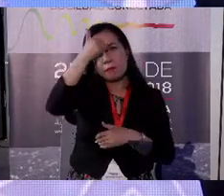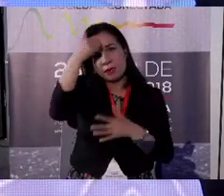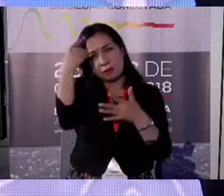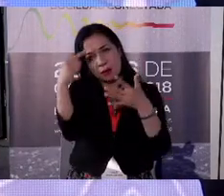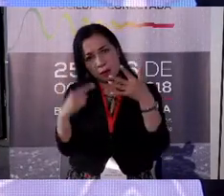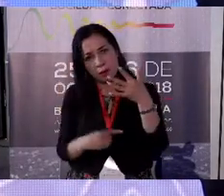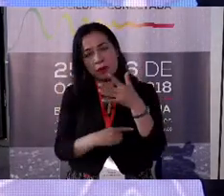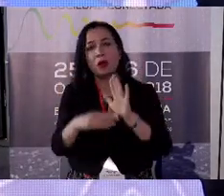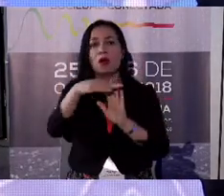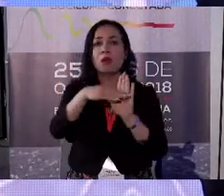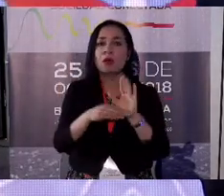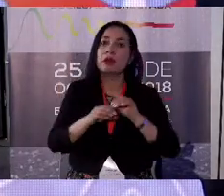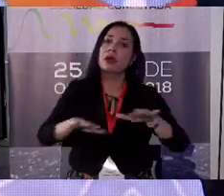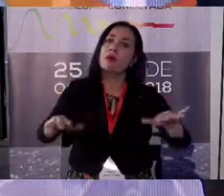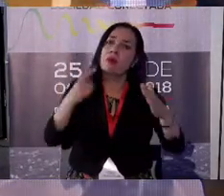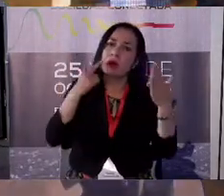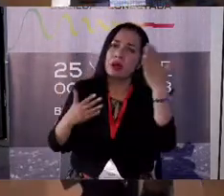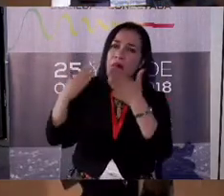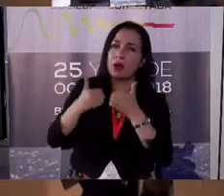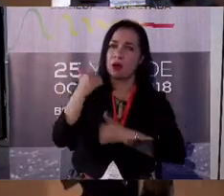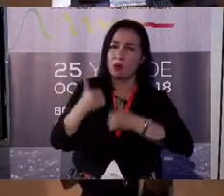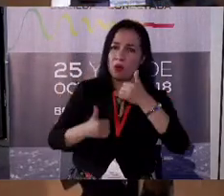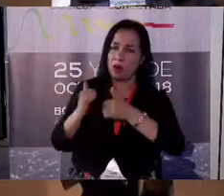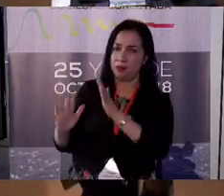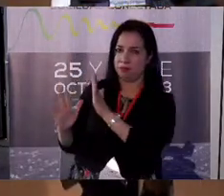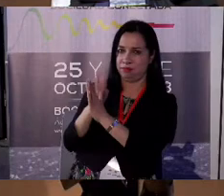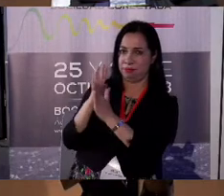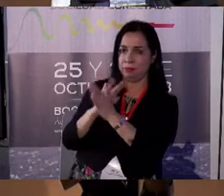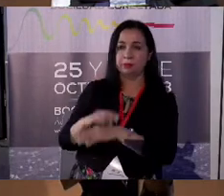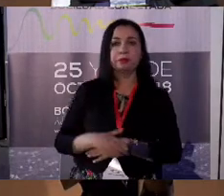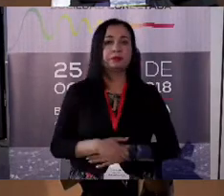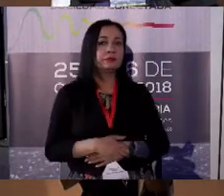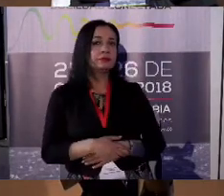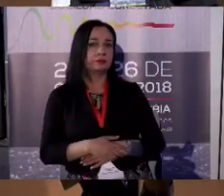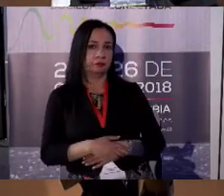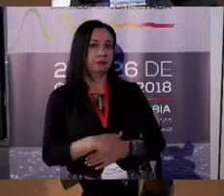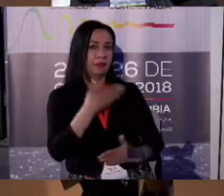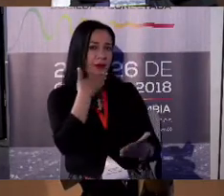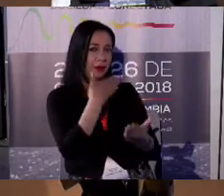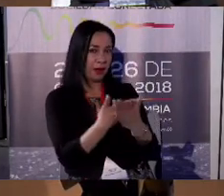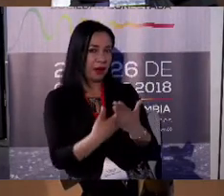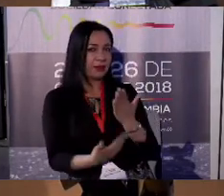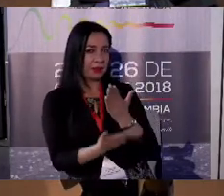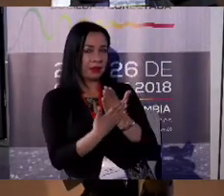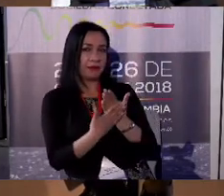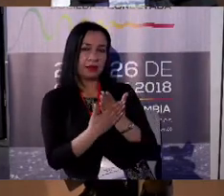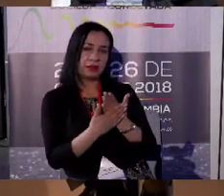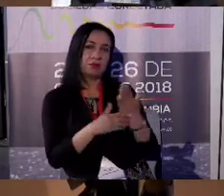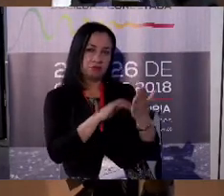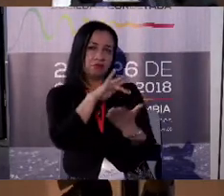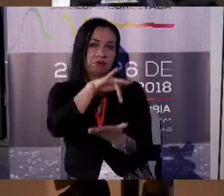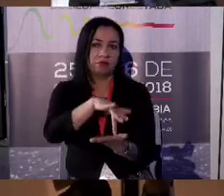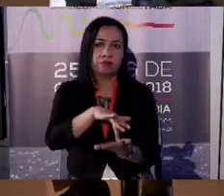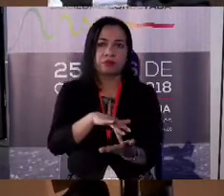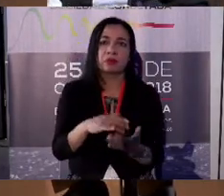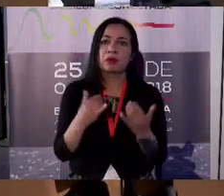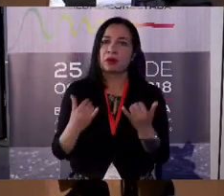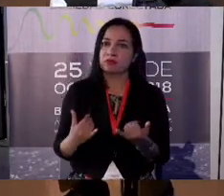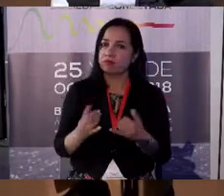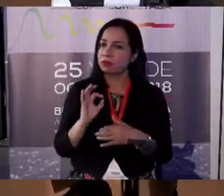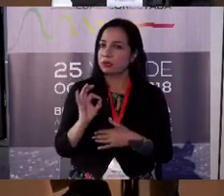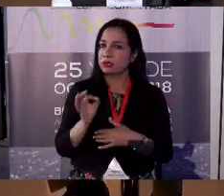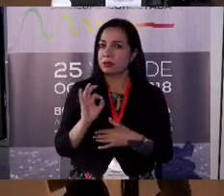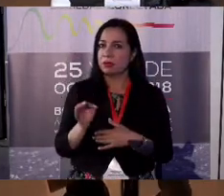analizando. Gracias, Carolina. Gracias a la ANE por la invitación. Es siempre un gusto. Yo creo que he estado en los